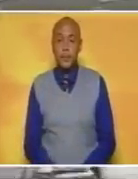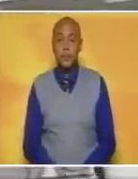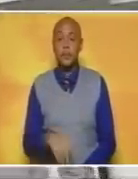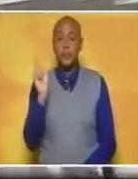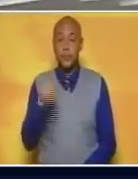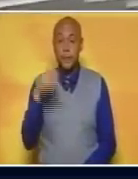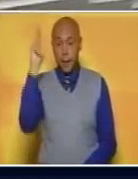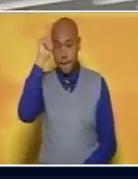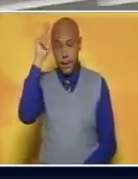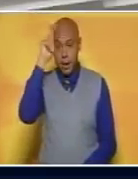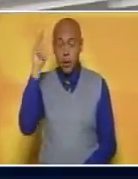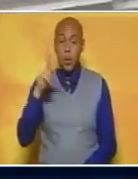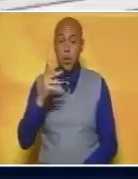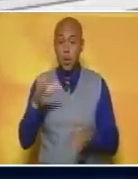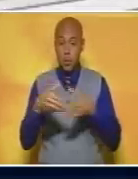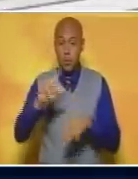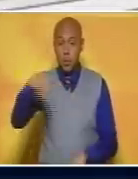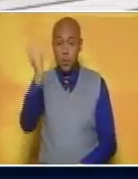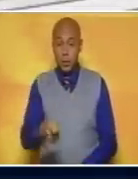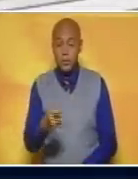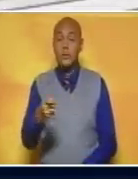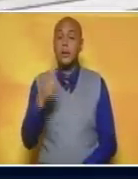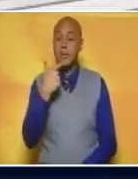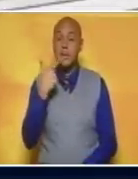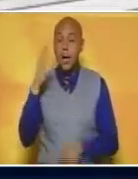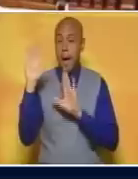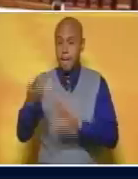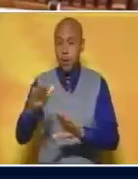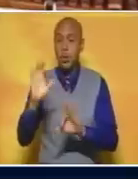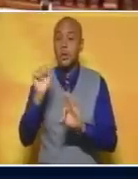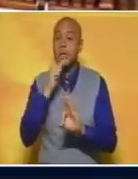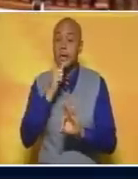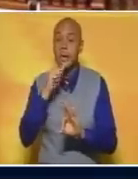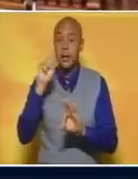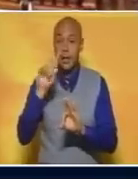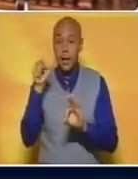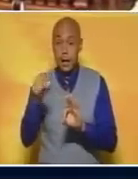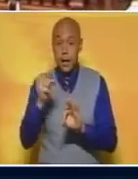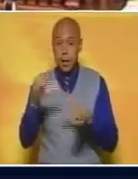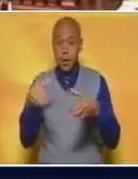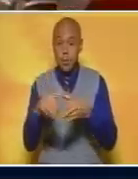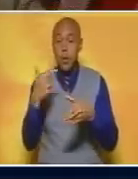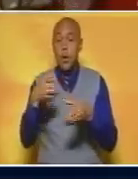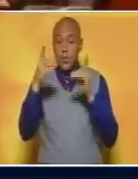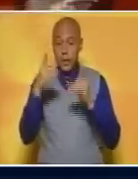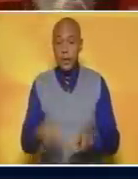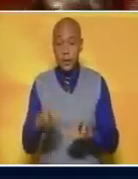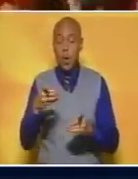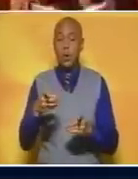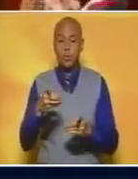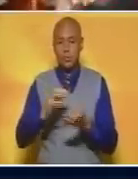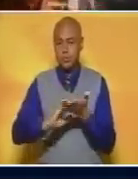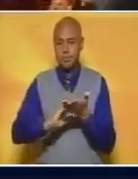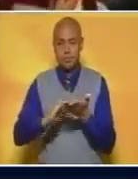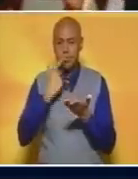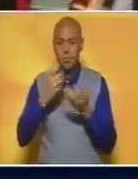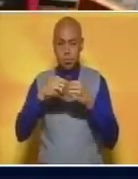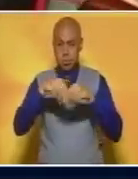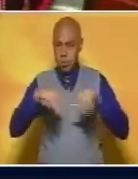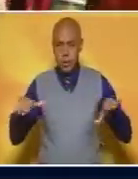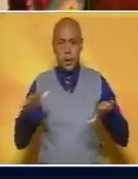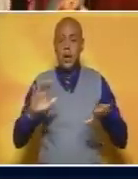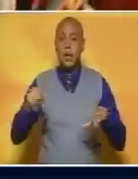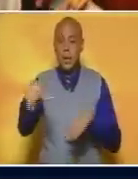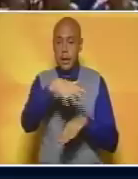En Perú, el Tribunal Constitucional dio un respaldo definitivo a la decisión del gobierno de disolver el Parlamento, rechazando la demanda presentada